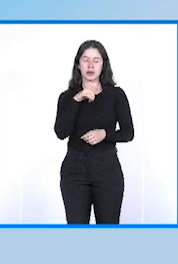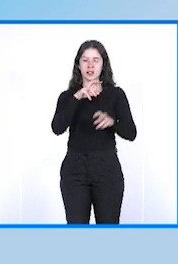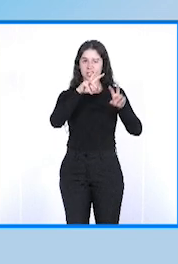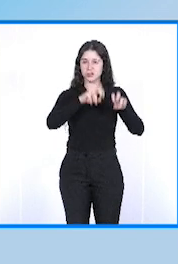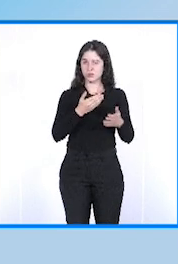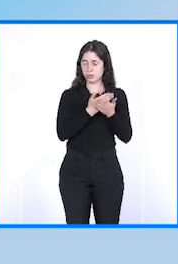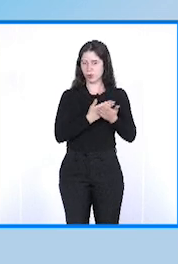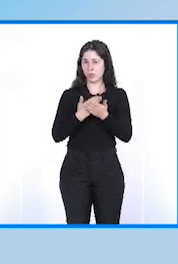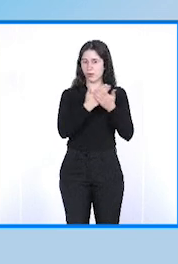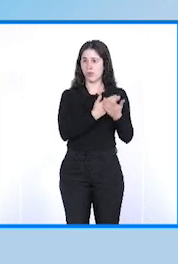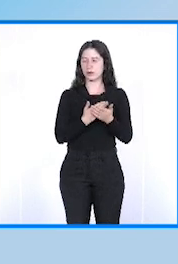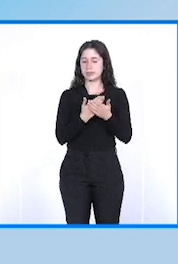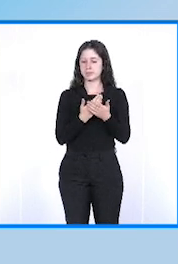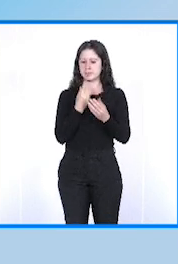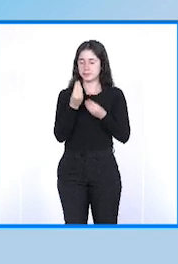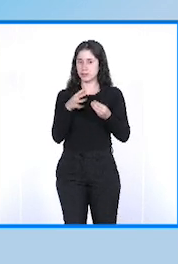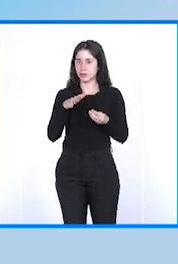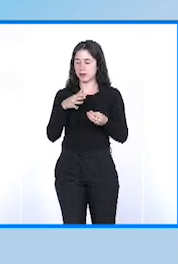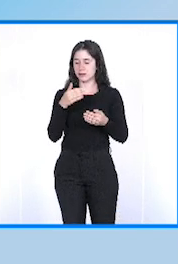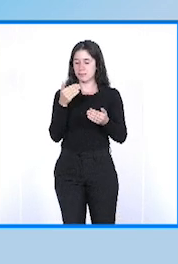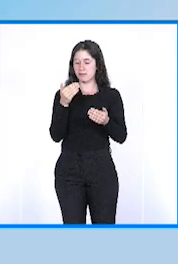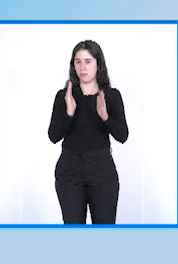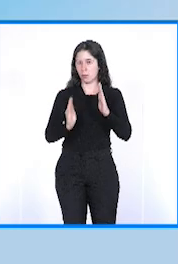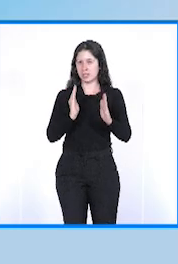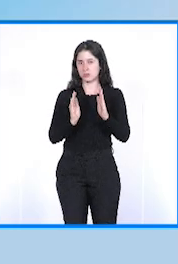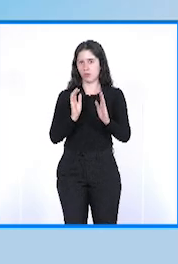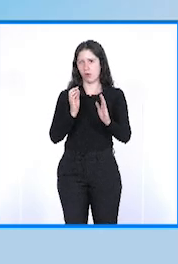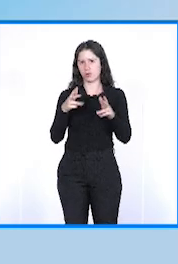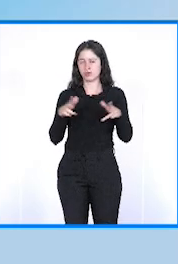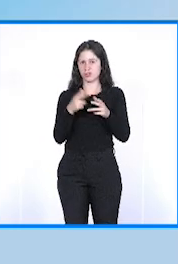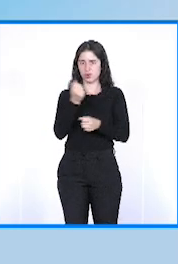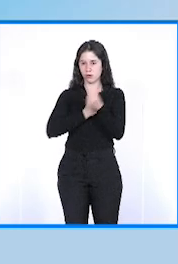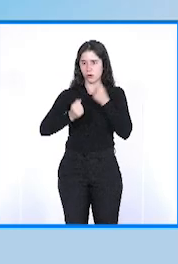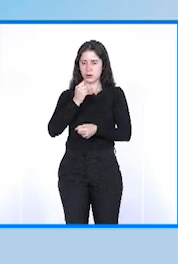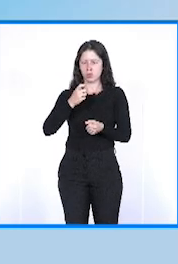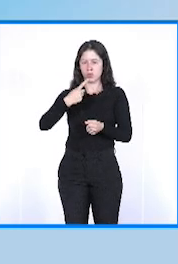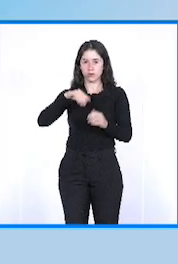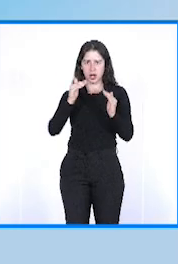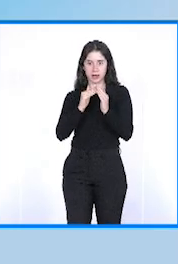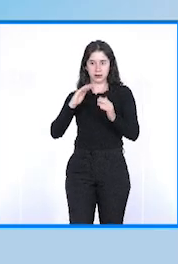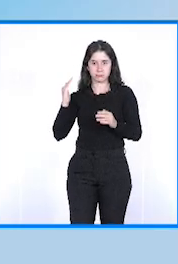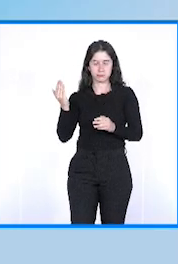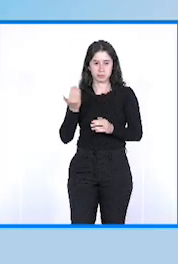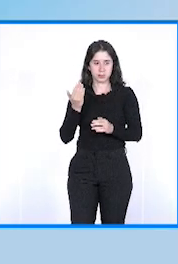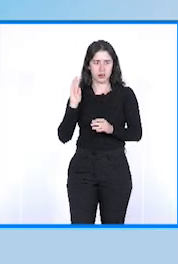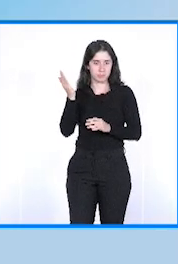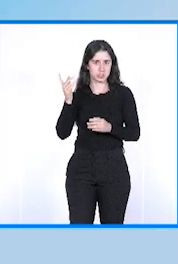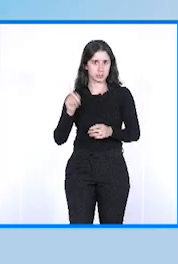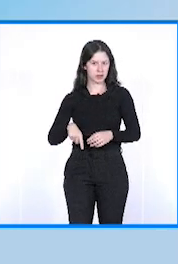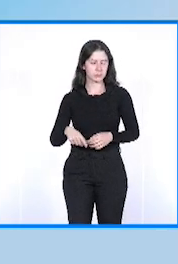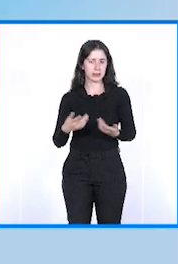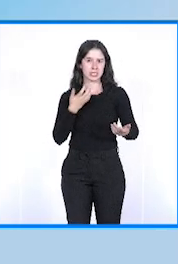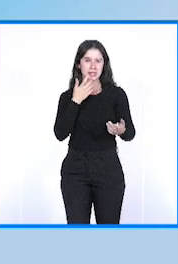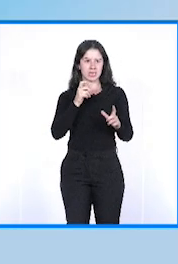hace en un momento un contexto socioeconómico concreto que nos afecta a las viviendas también se dispara la inflación